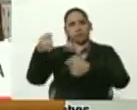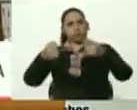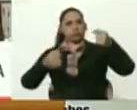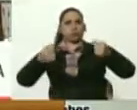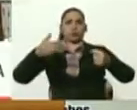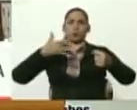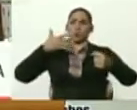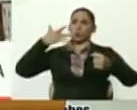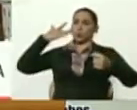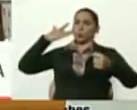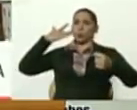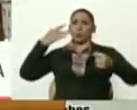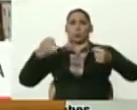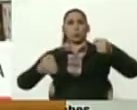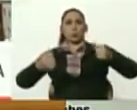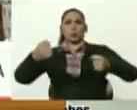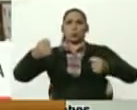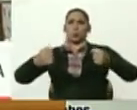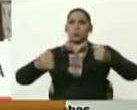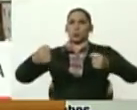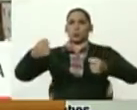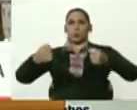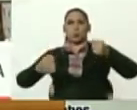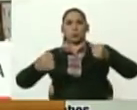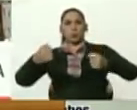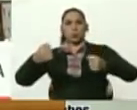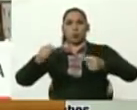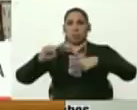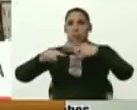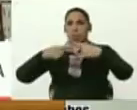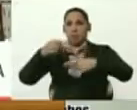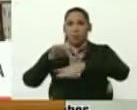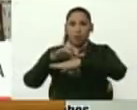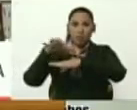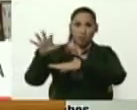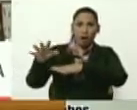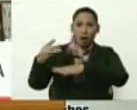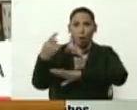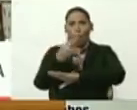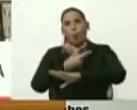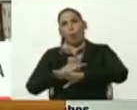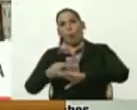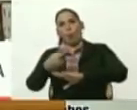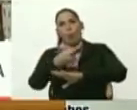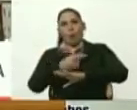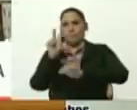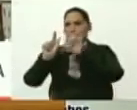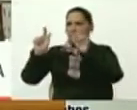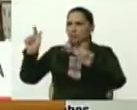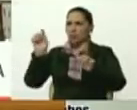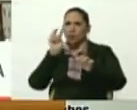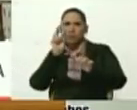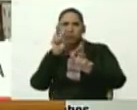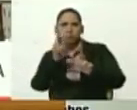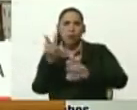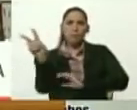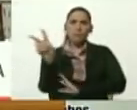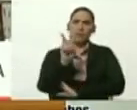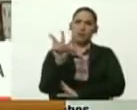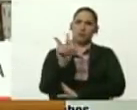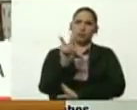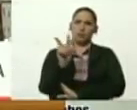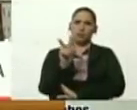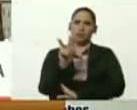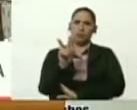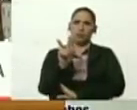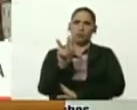en sus camionetas, corriendo, luego que dejaron durante horas a la ciudadanía venezolana y al